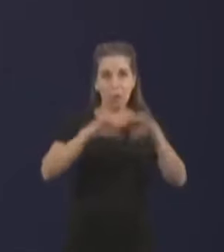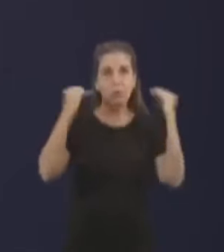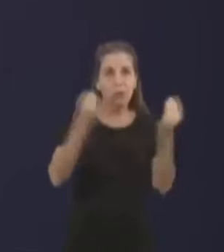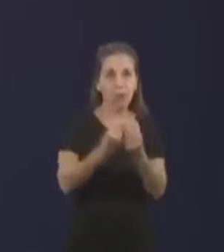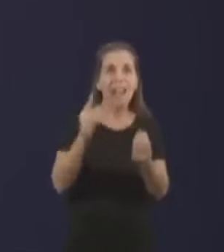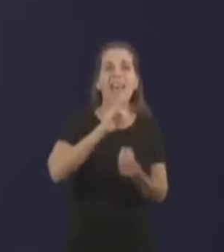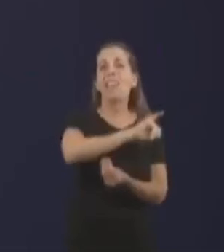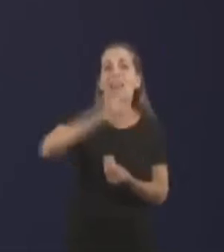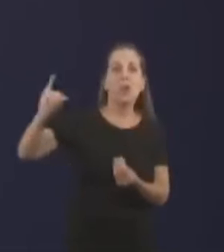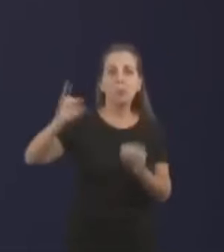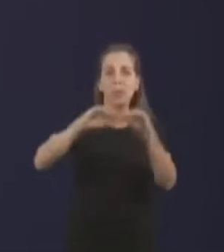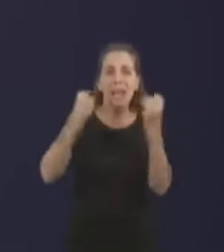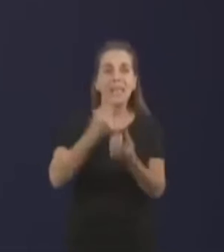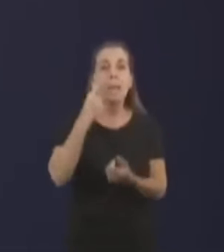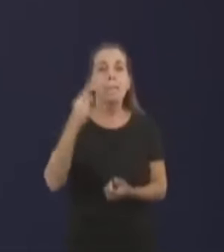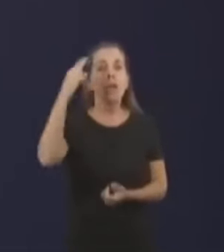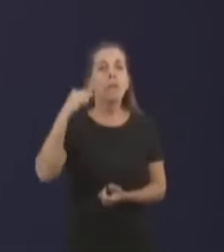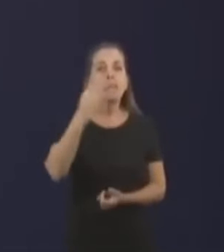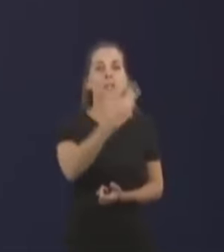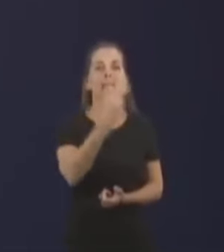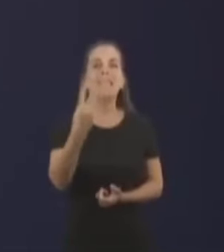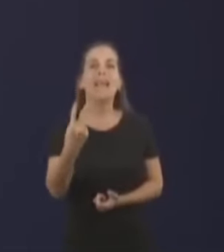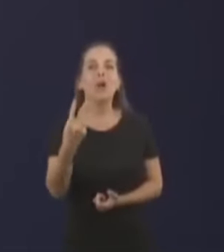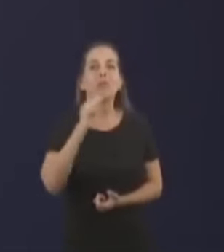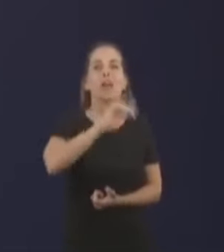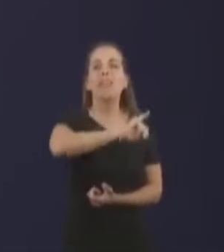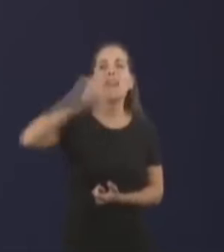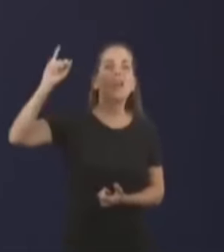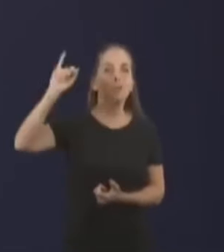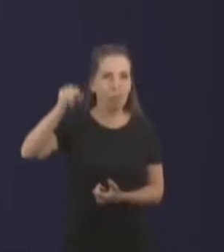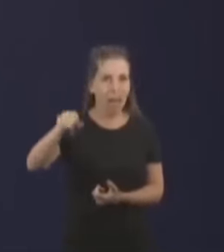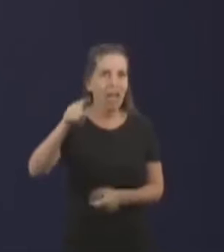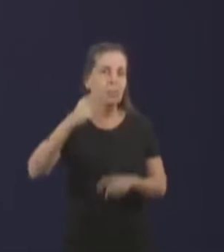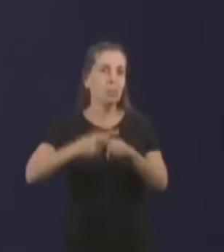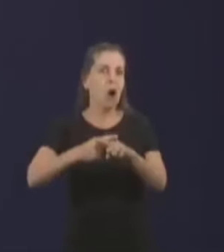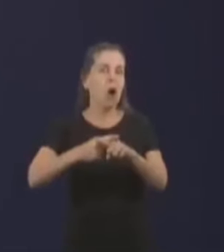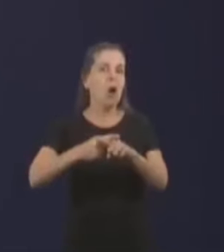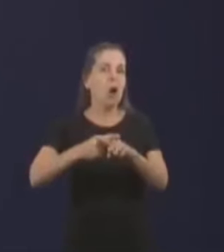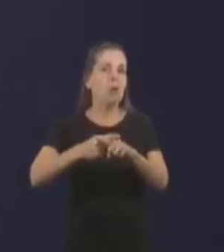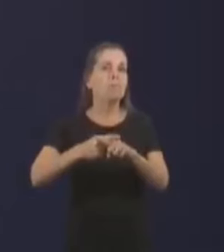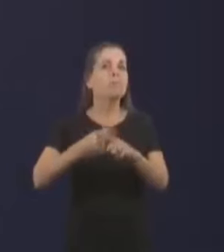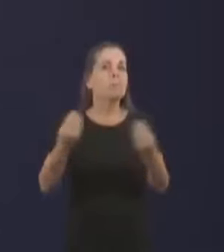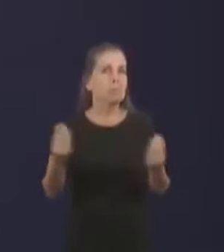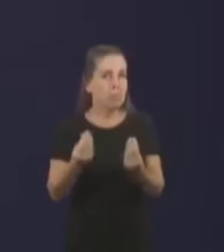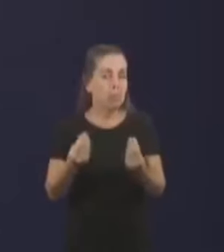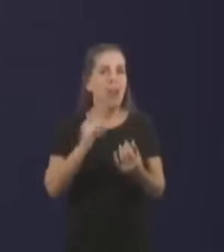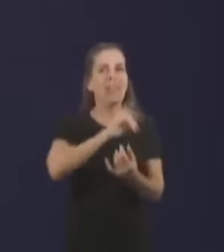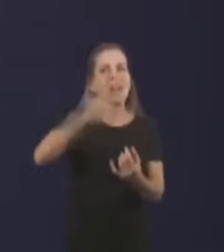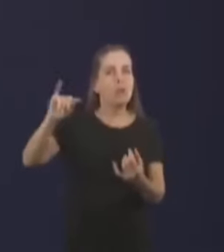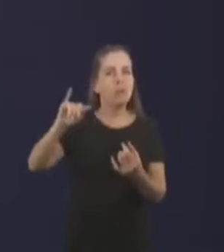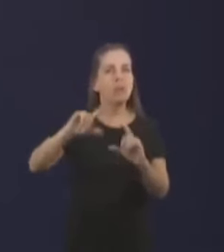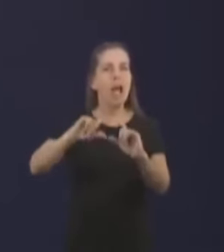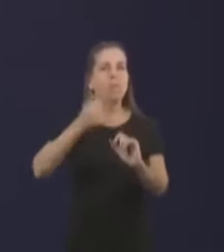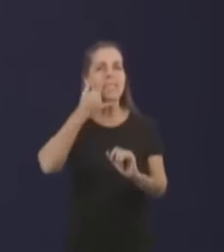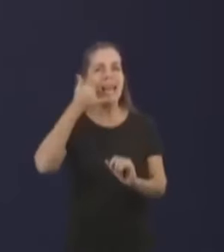conferencia, 1.932 llamados con denuncias en la línea 134, línea que se